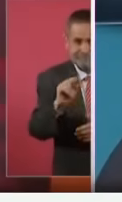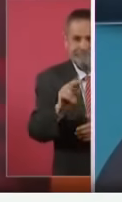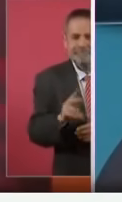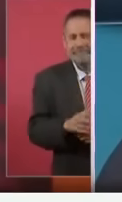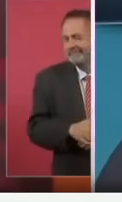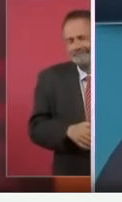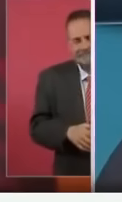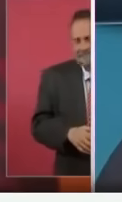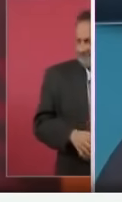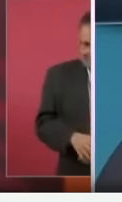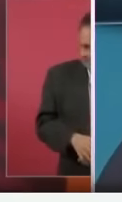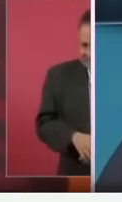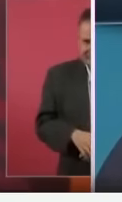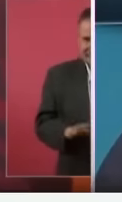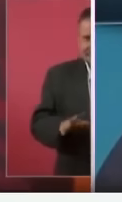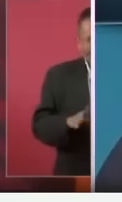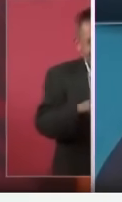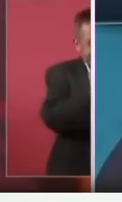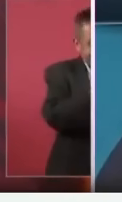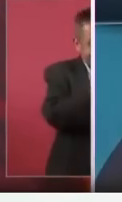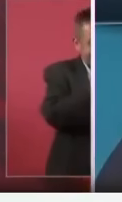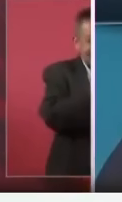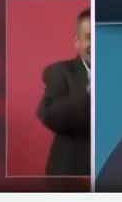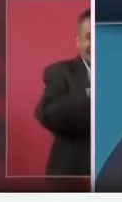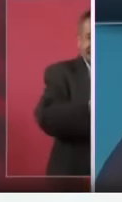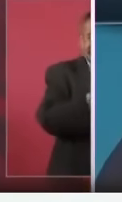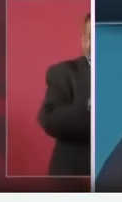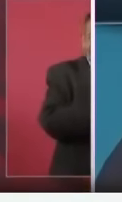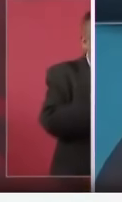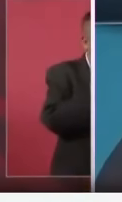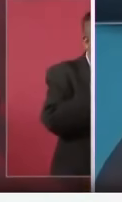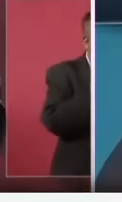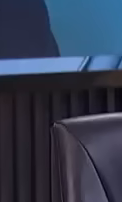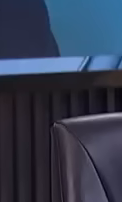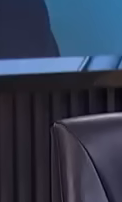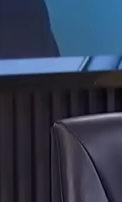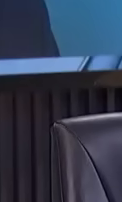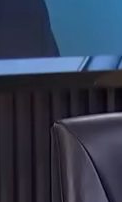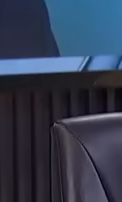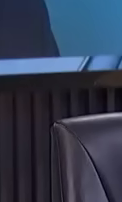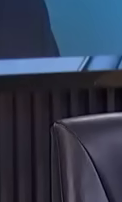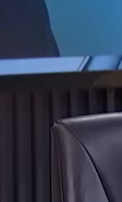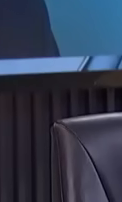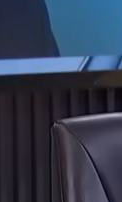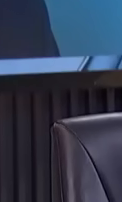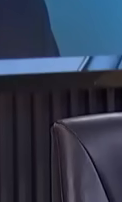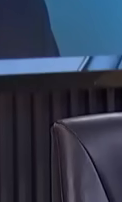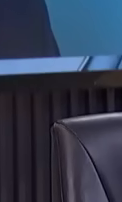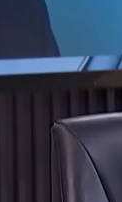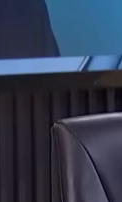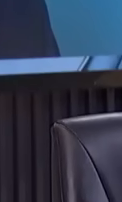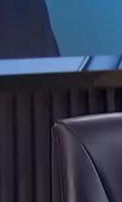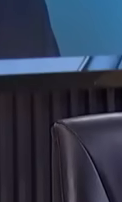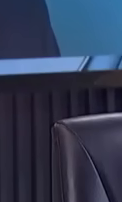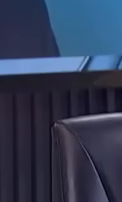partido ajeno al de él. Pero bueno, así están las cosas. Muy bien, pues Federico, como siempre, un gusto poder platicar contigo. Muchas gracias,